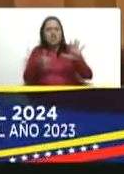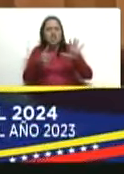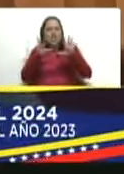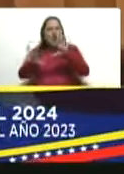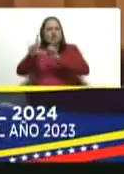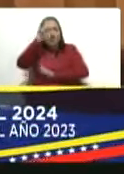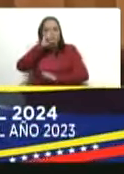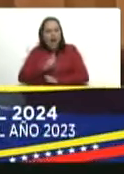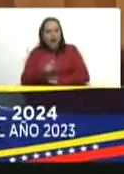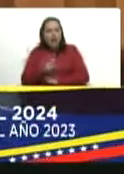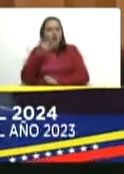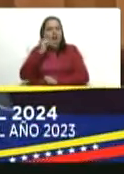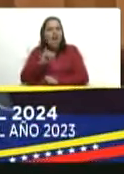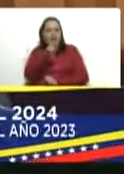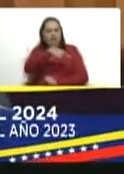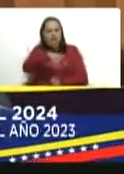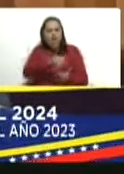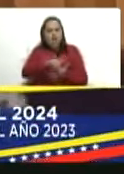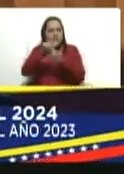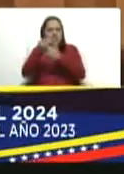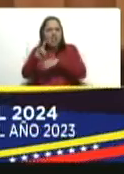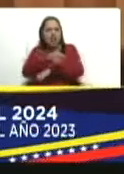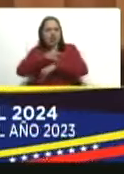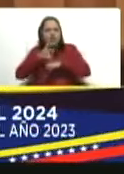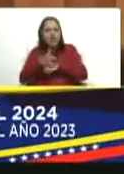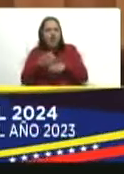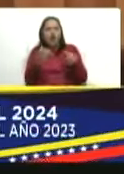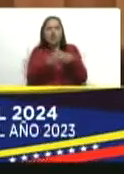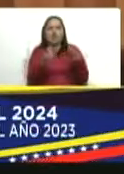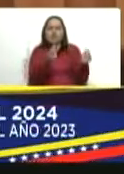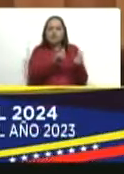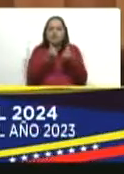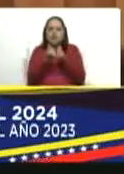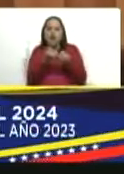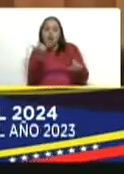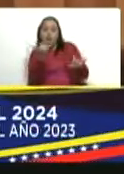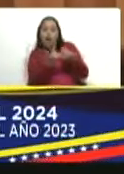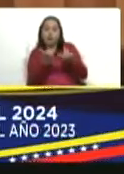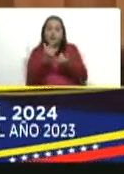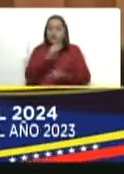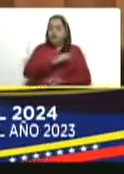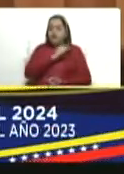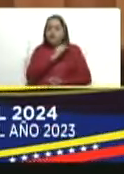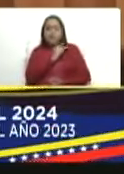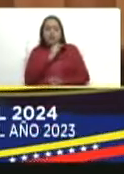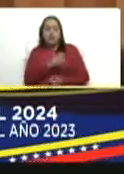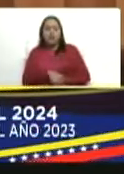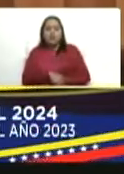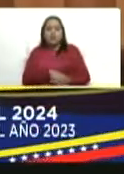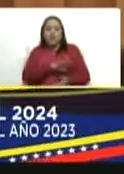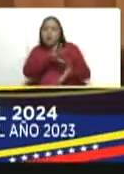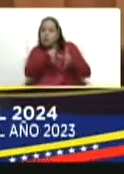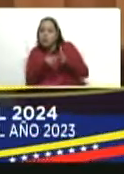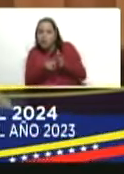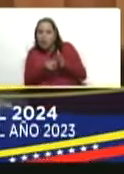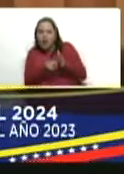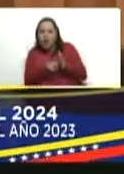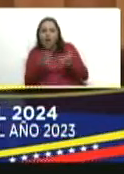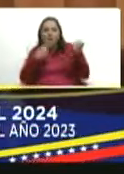168 años estuvieron en el poder los oligarcas, los apellidos, los saqueadores, los